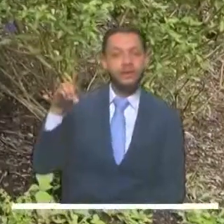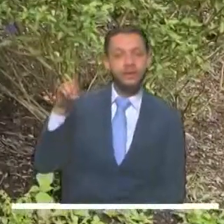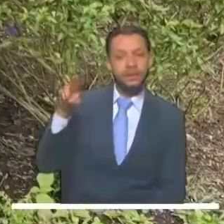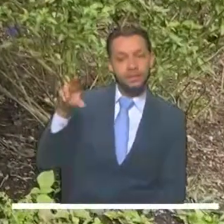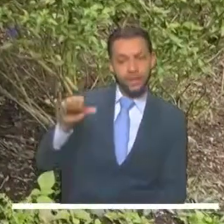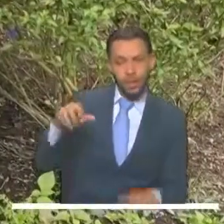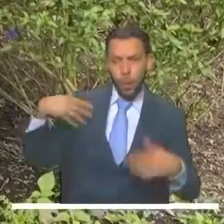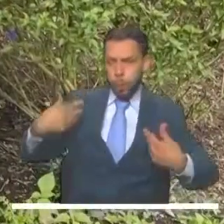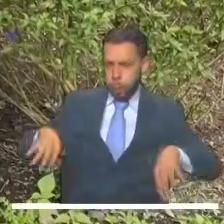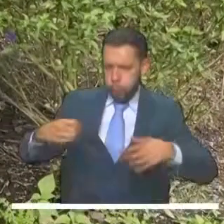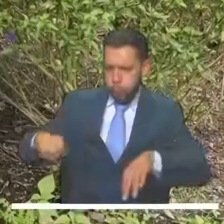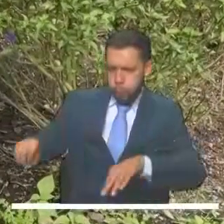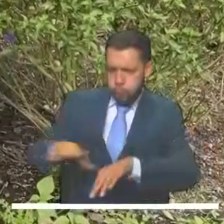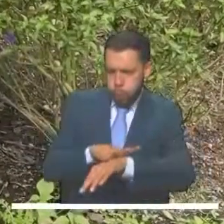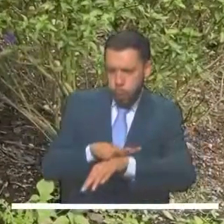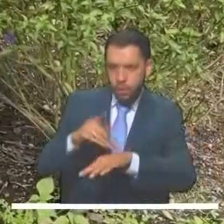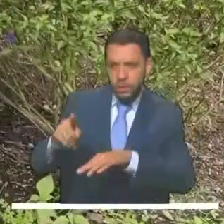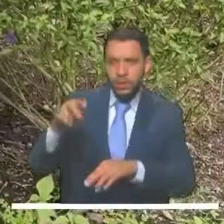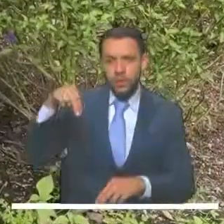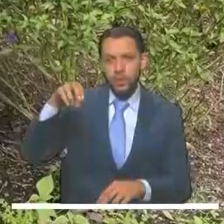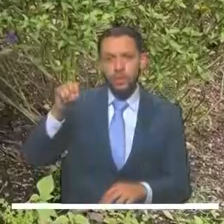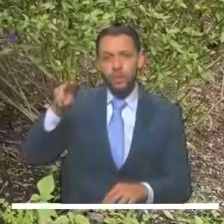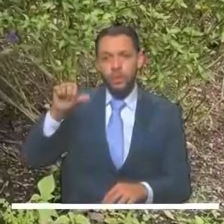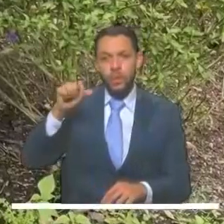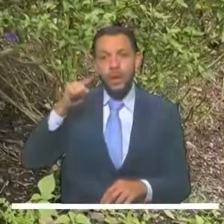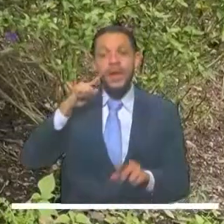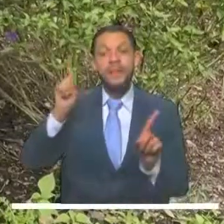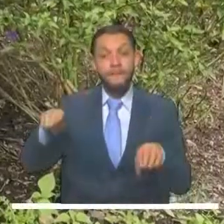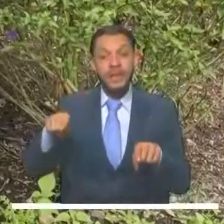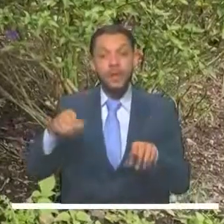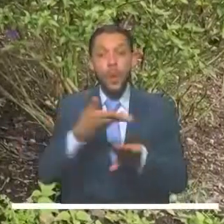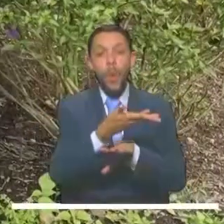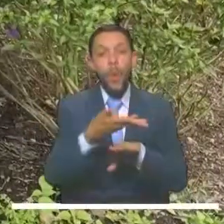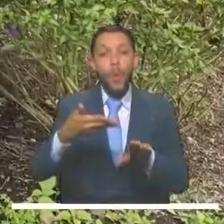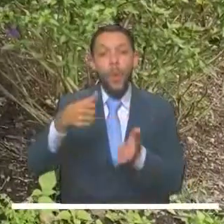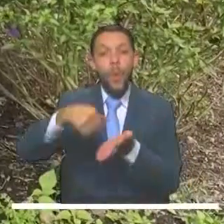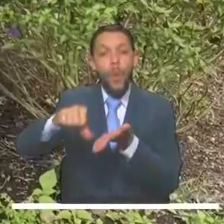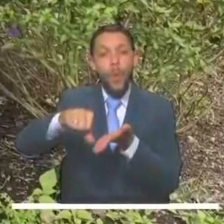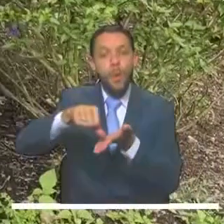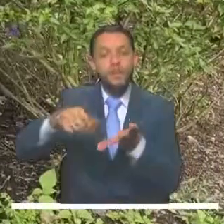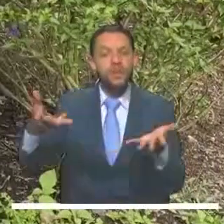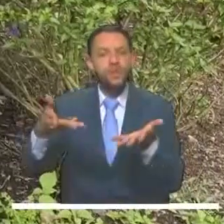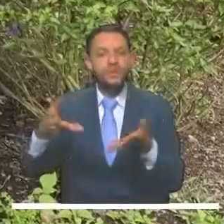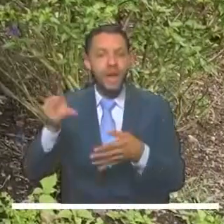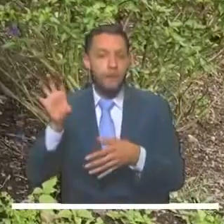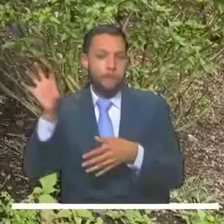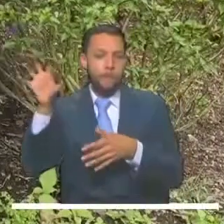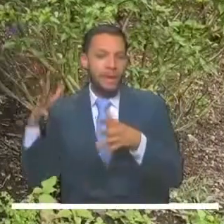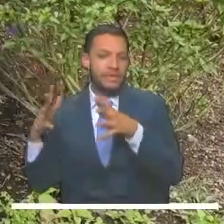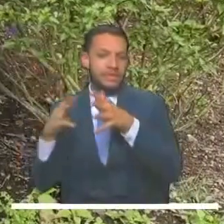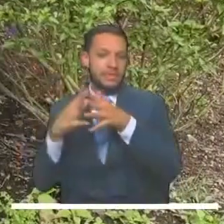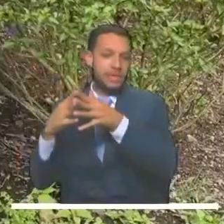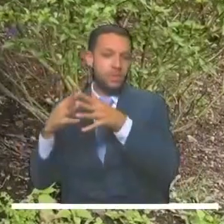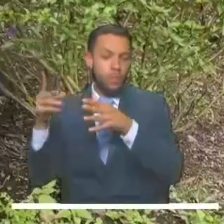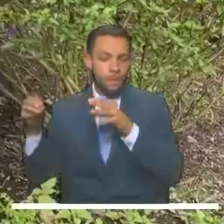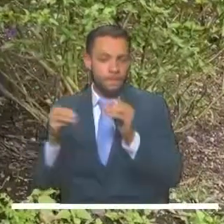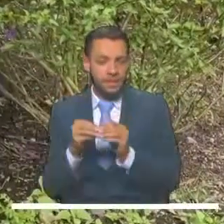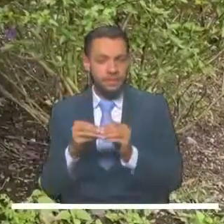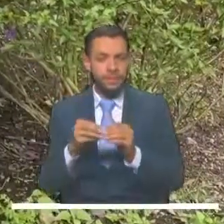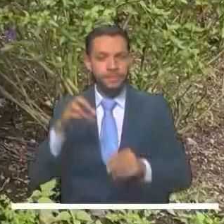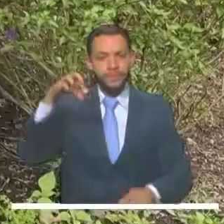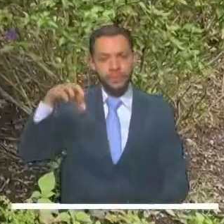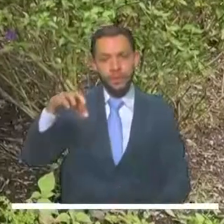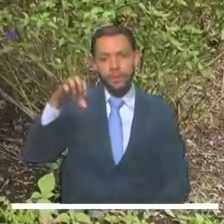inclusive no ahora los pide para eeuu y los toma ya y el polen y el sacar y dis